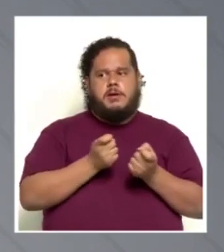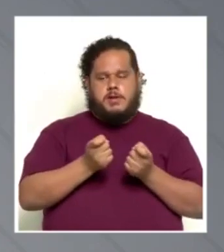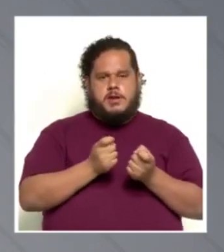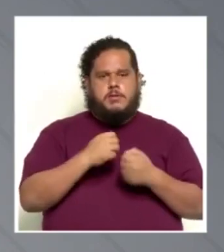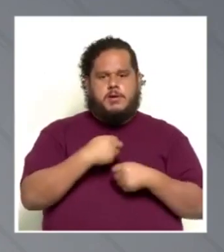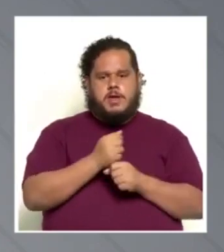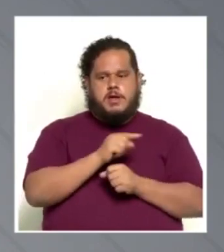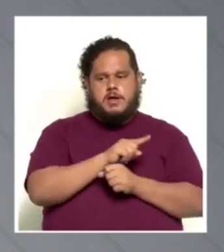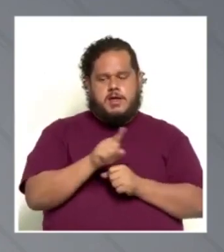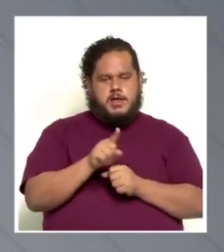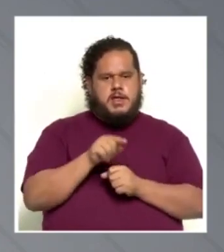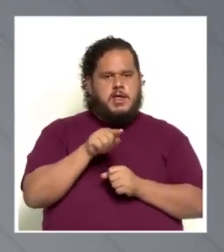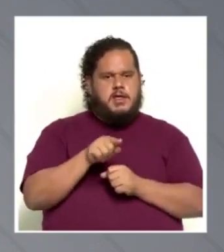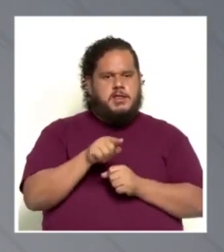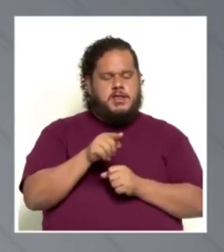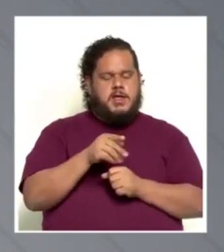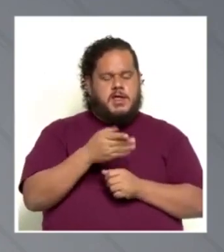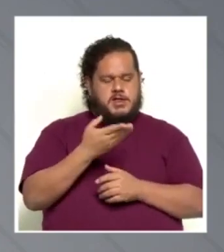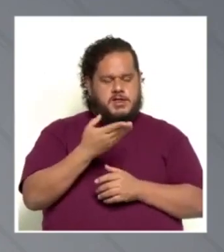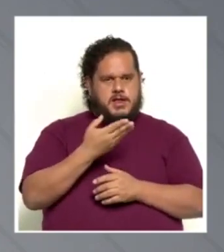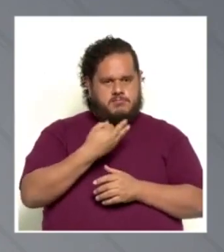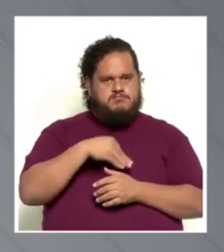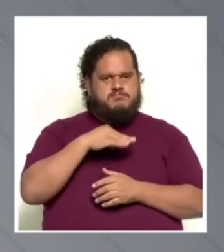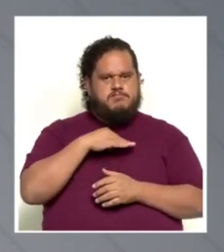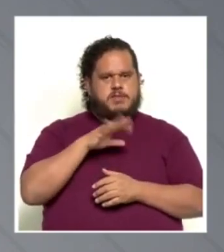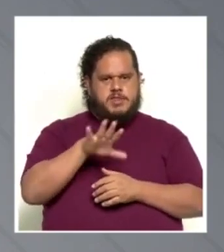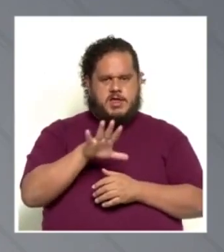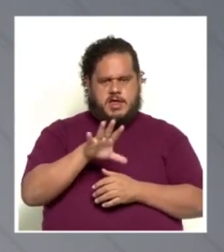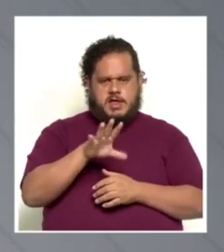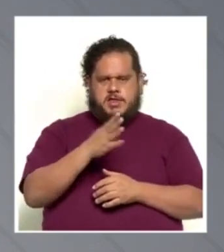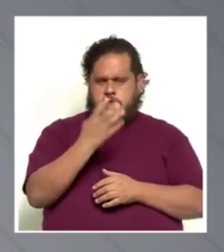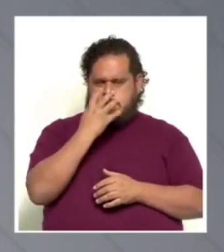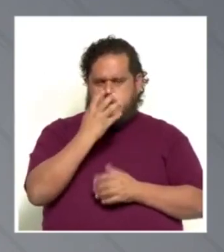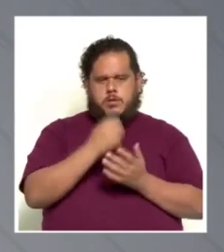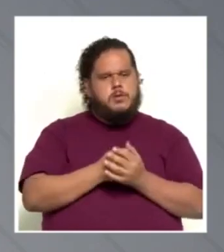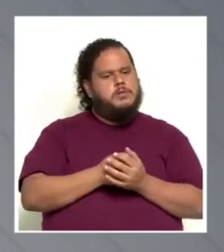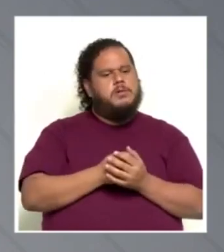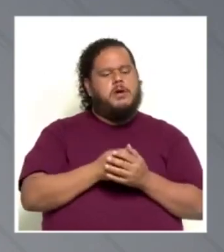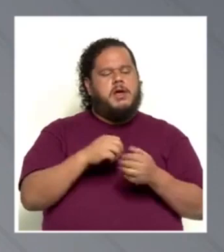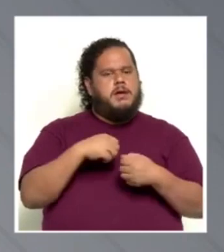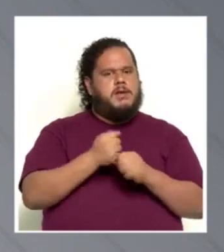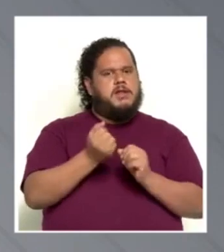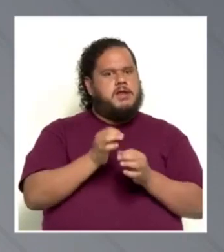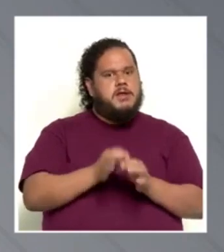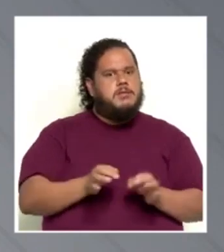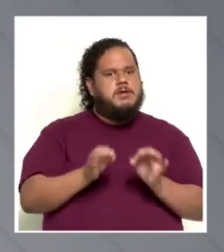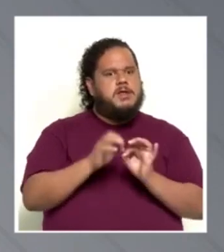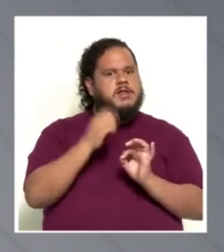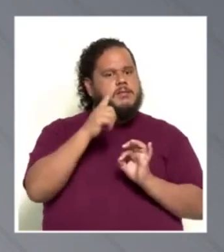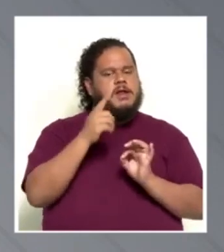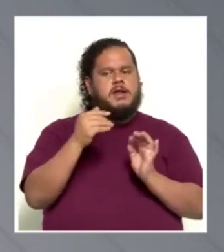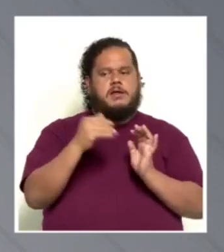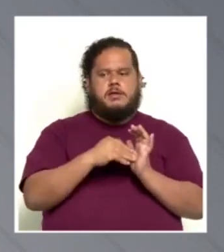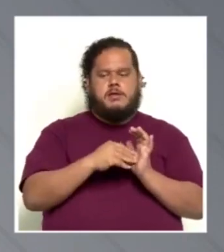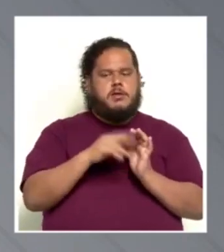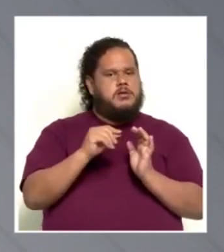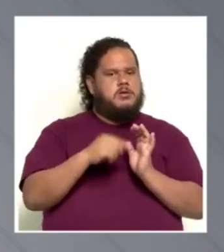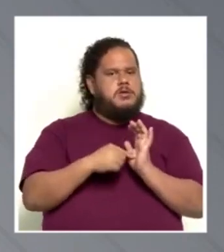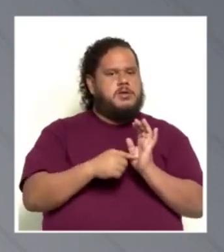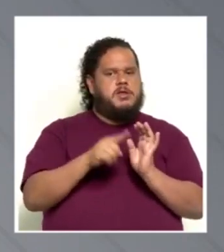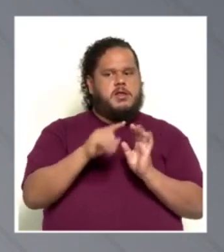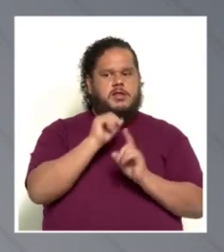hagan ellas de esta indignación y de este enojo va a ser clave para que de nuevo no se presente